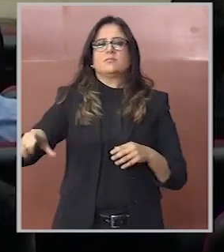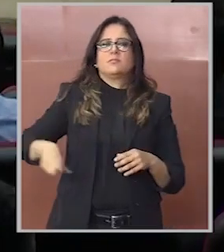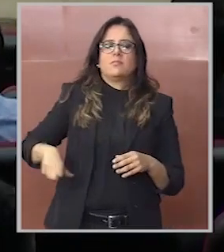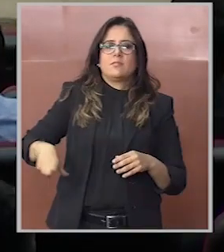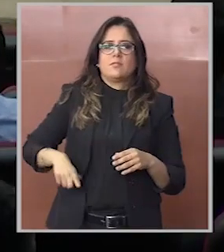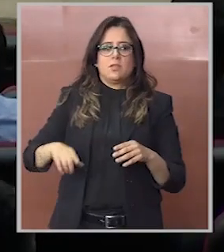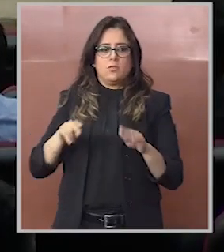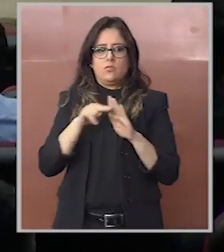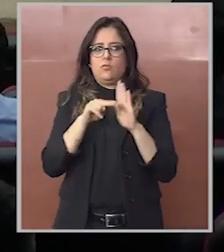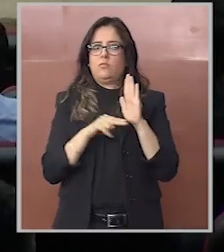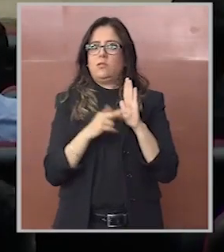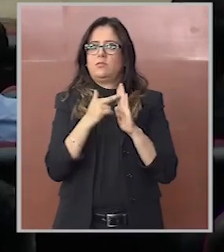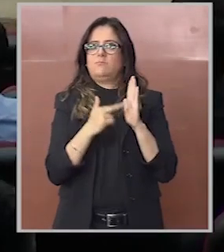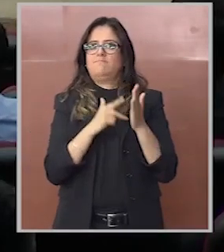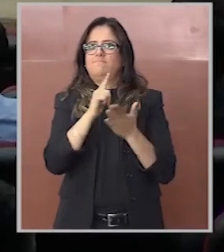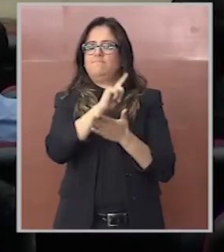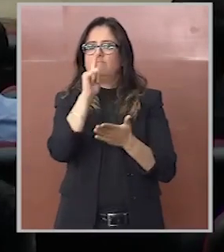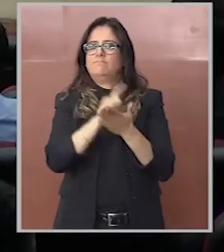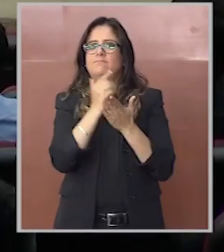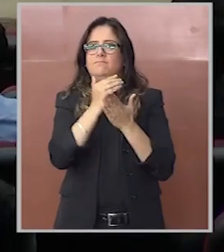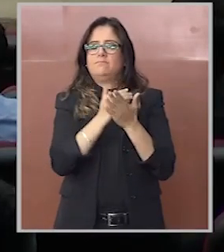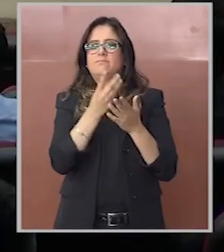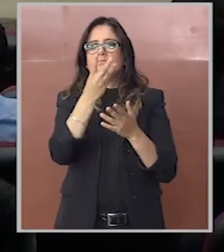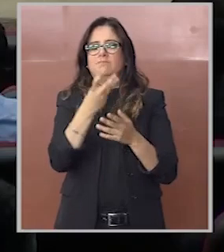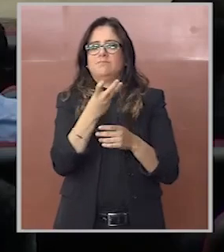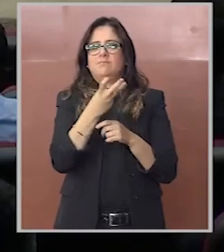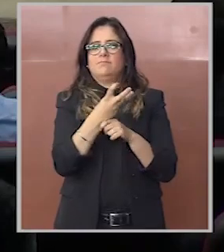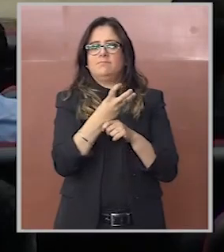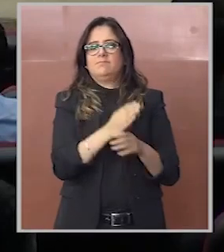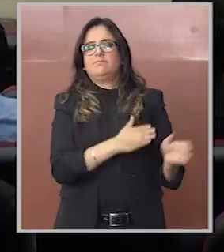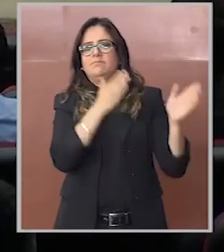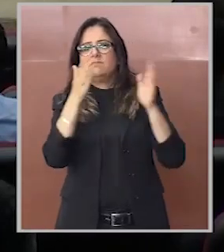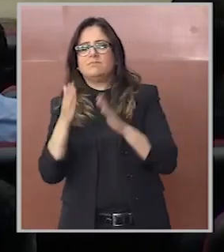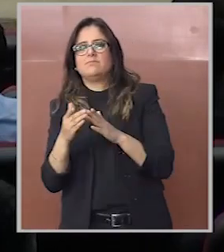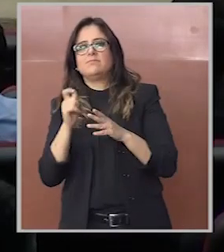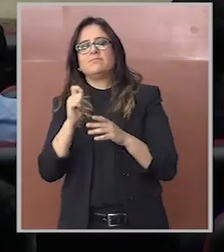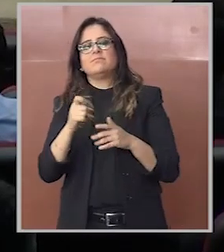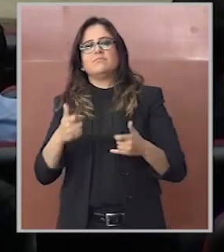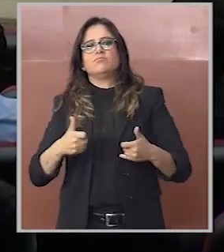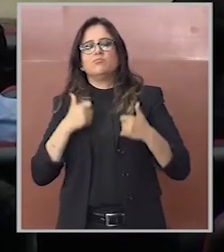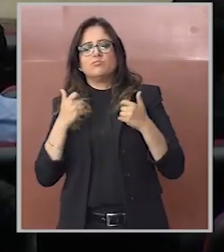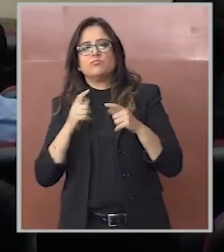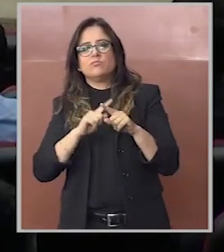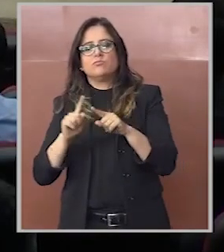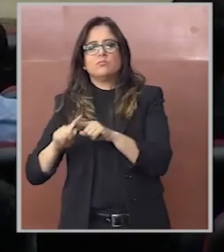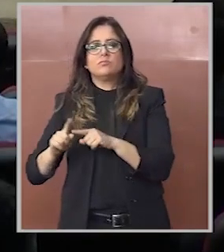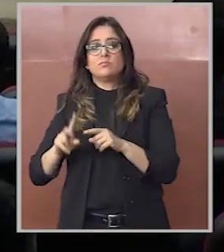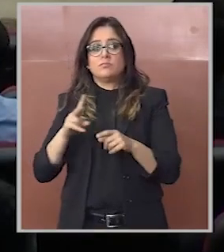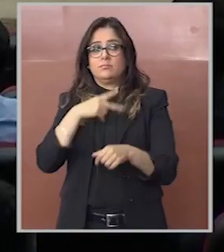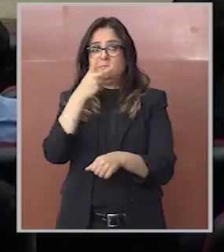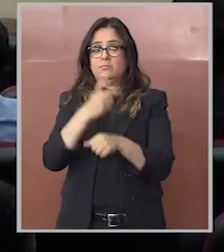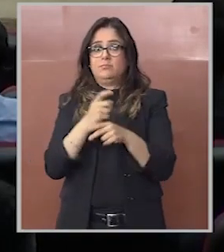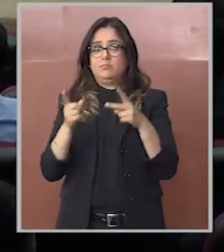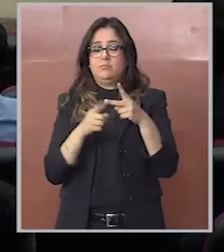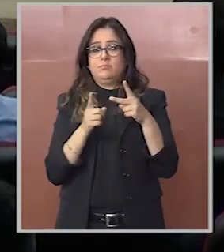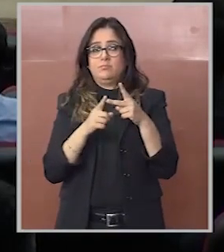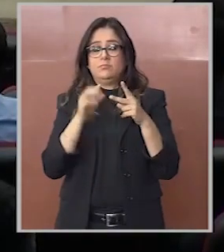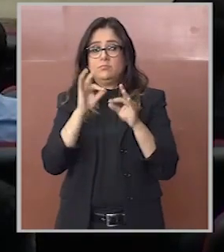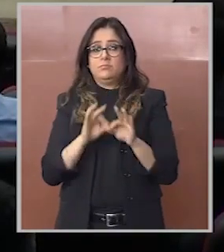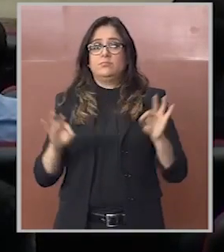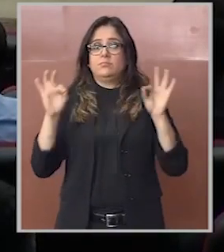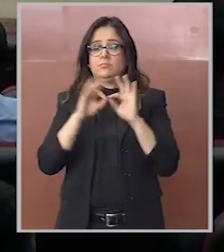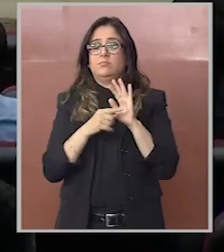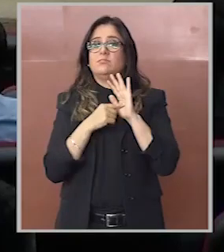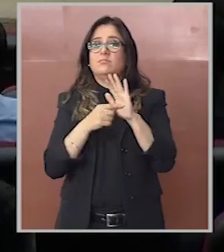casos o coyunturas pero el segundo elemento el segundo gran rubro que destacaba era la generación de política pública y creo que